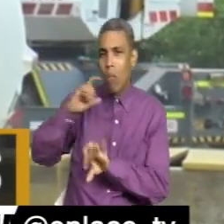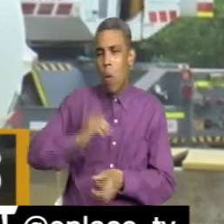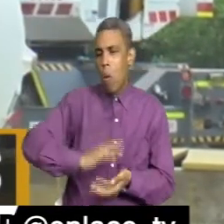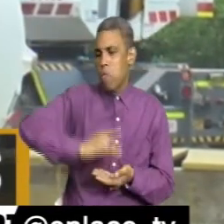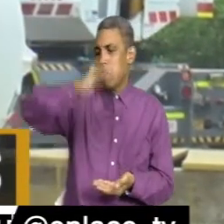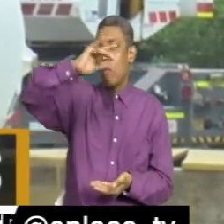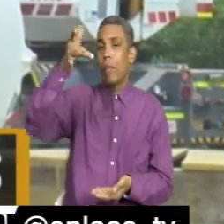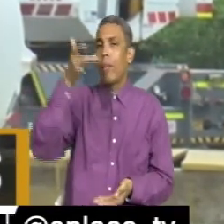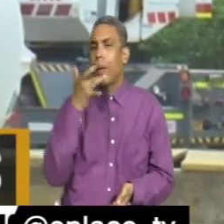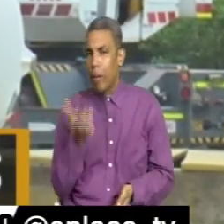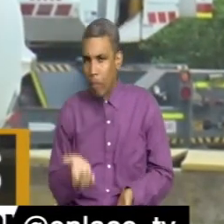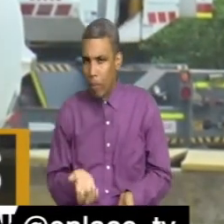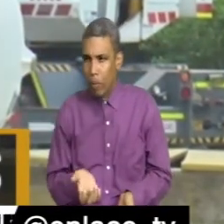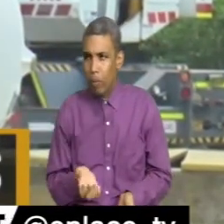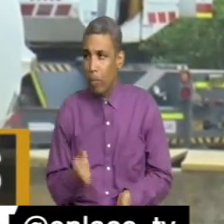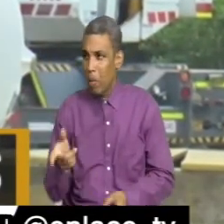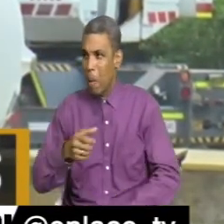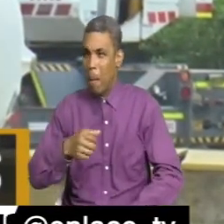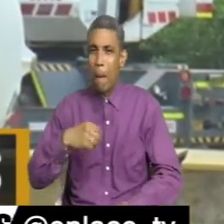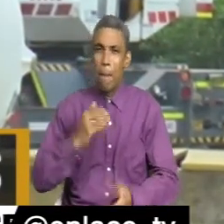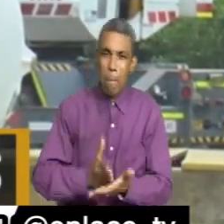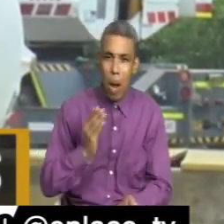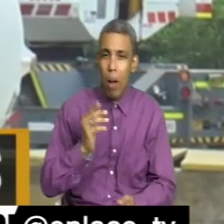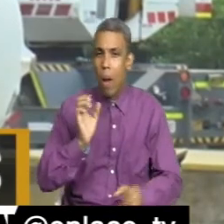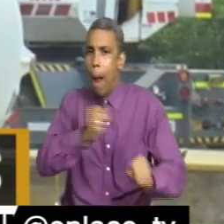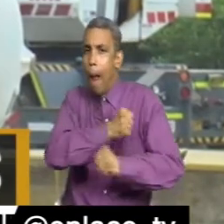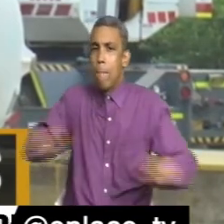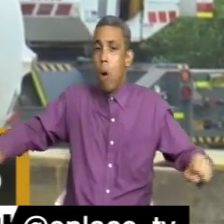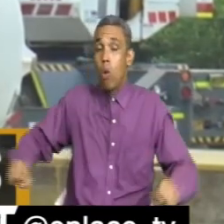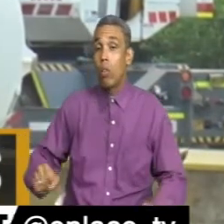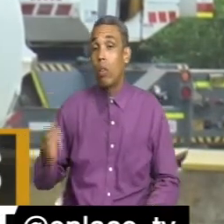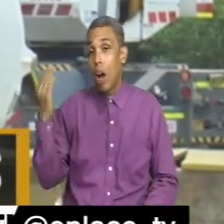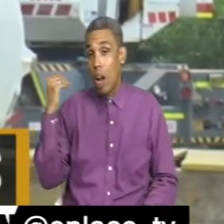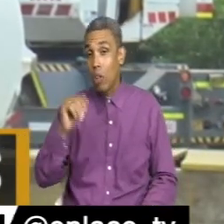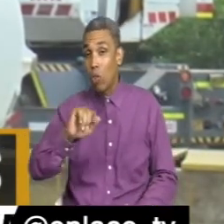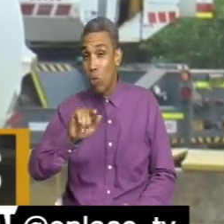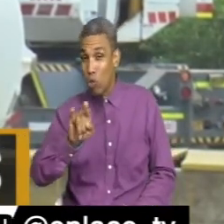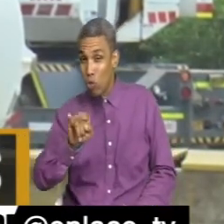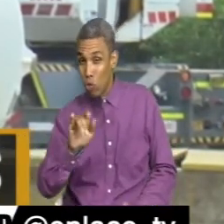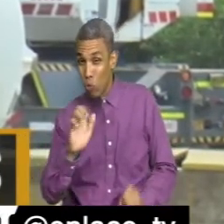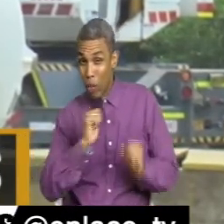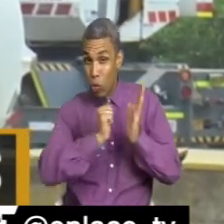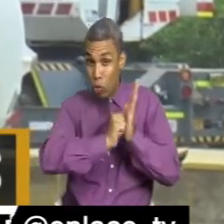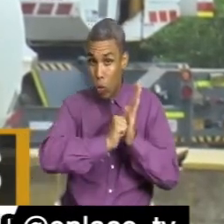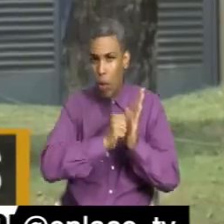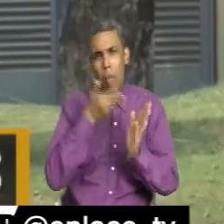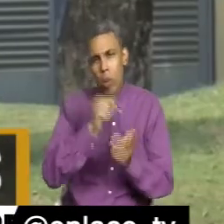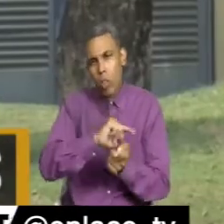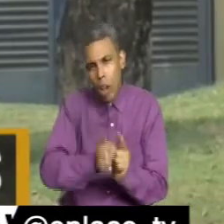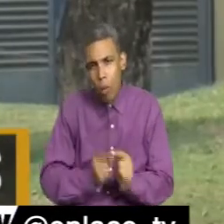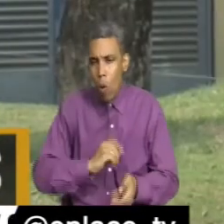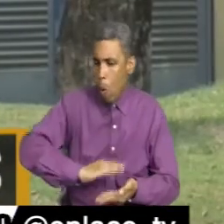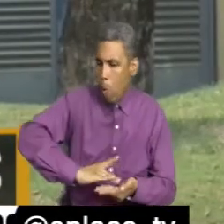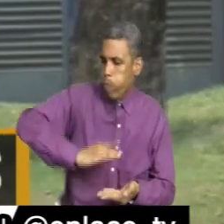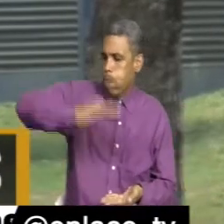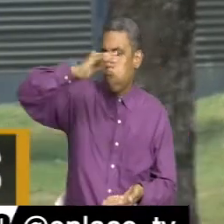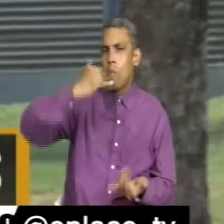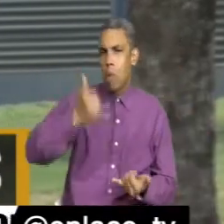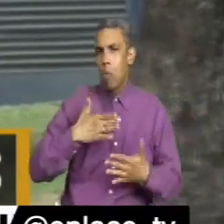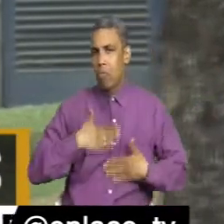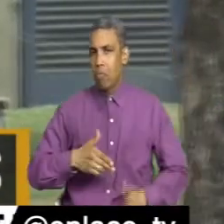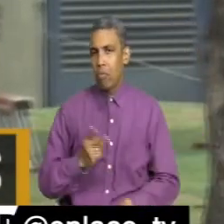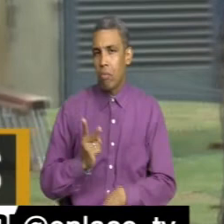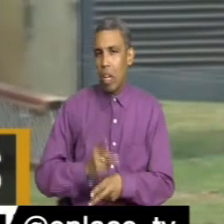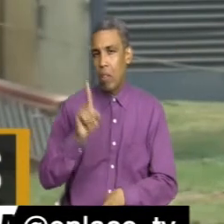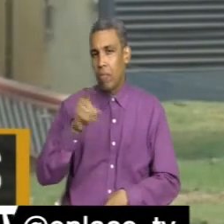personal de operaciones, disminuyendo obviamente riesgos inherentes al proceso. Se ha explicado igualmente cuál es la función